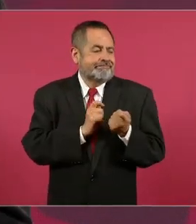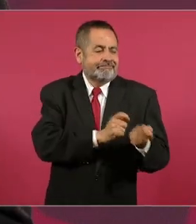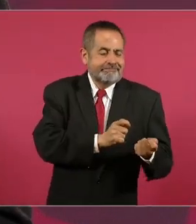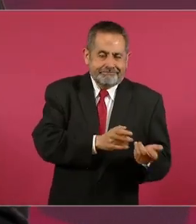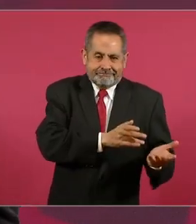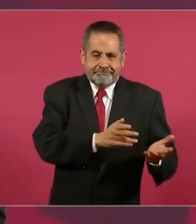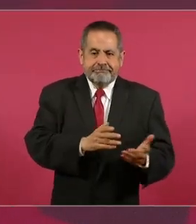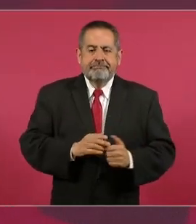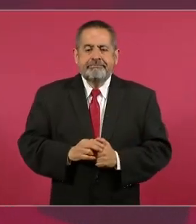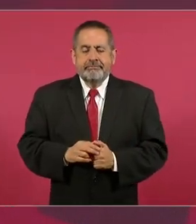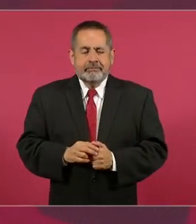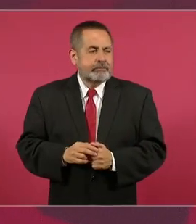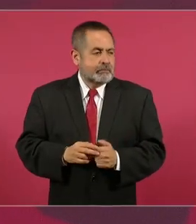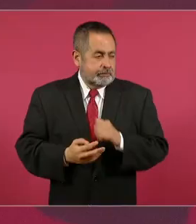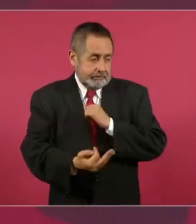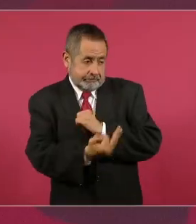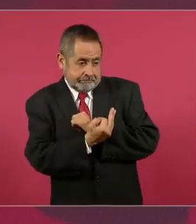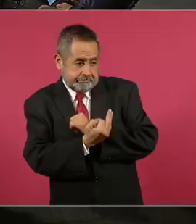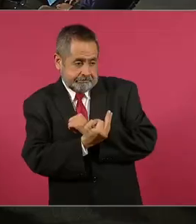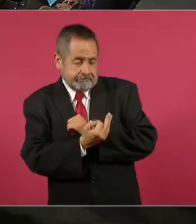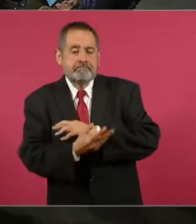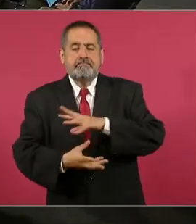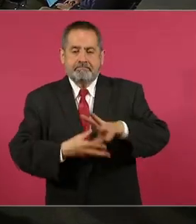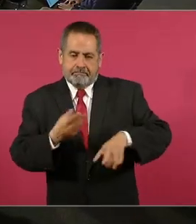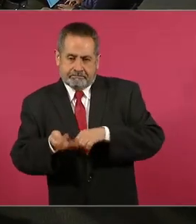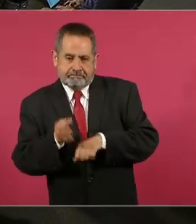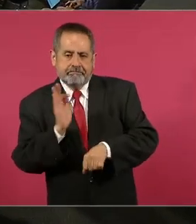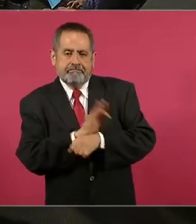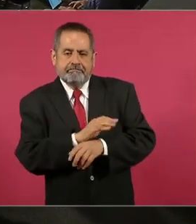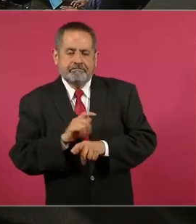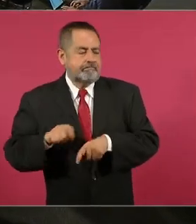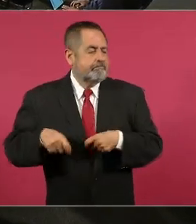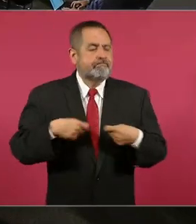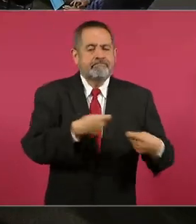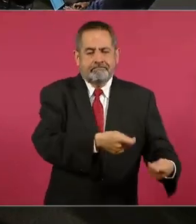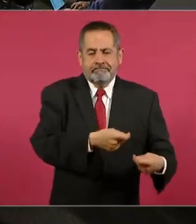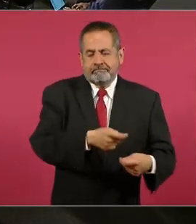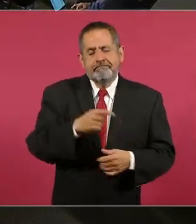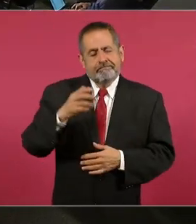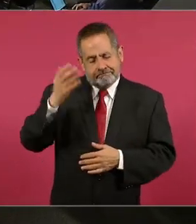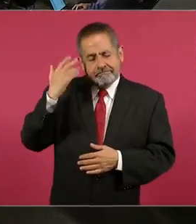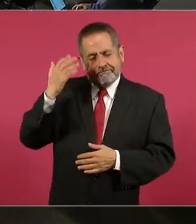De esos favores que se hacían